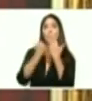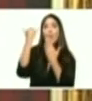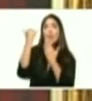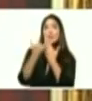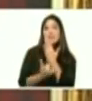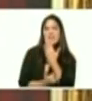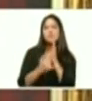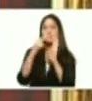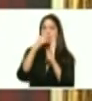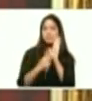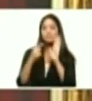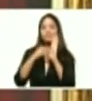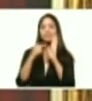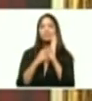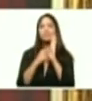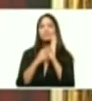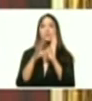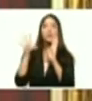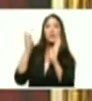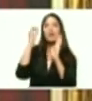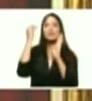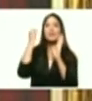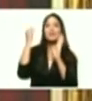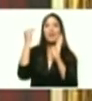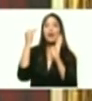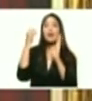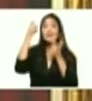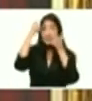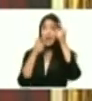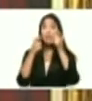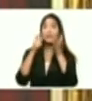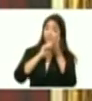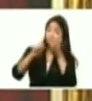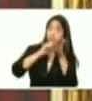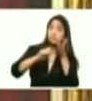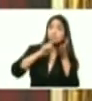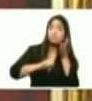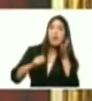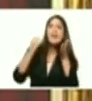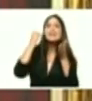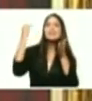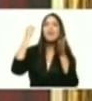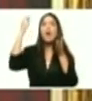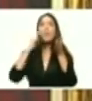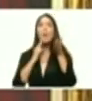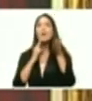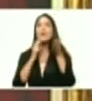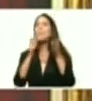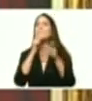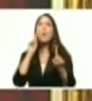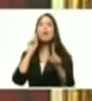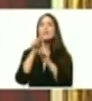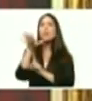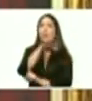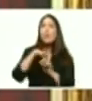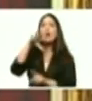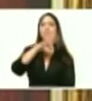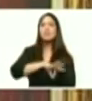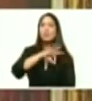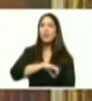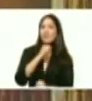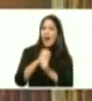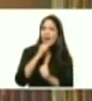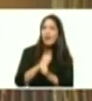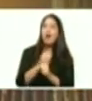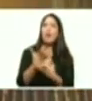inspirado en Bolívar, construido por el comandante Chávez, dónde está el centro, de nuestro trabajo, de nuestro amor,